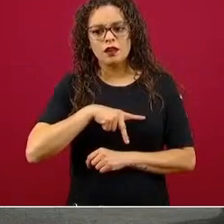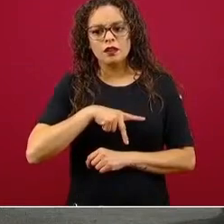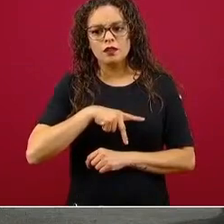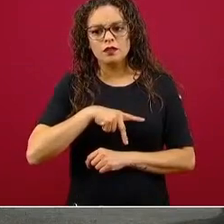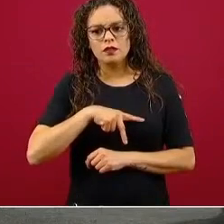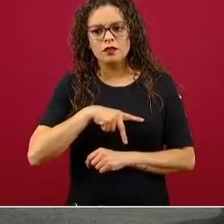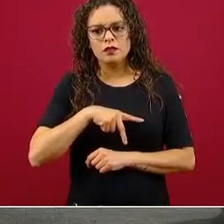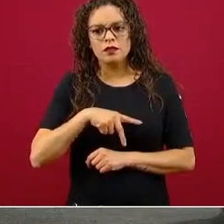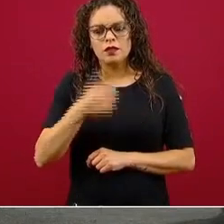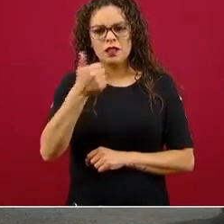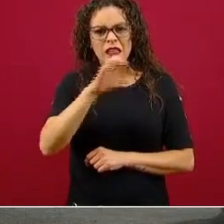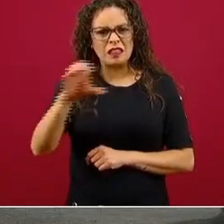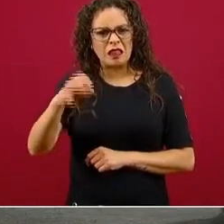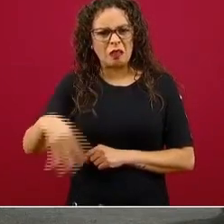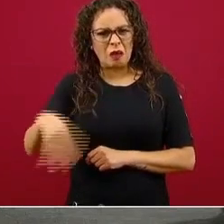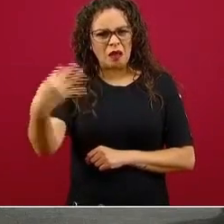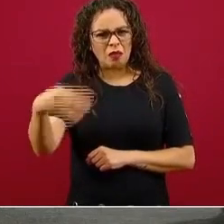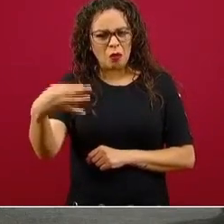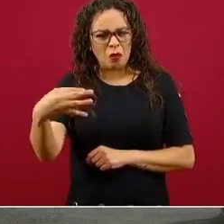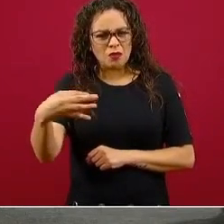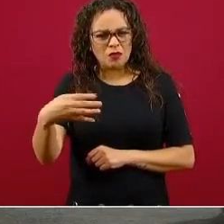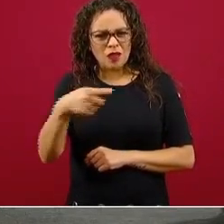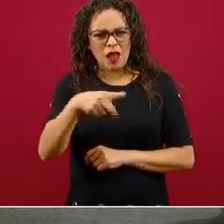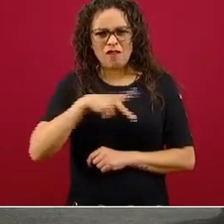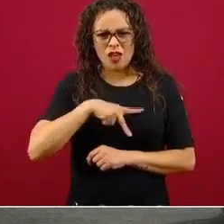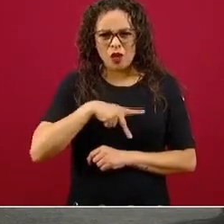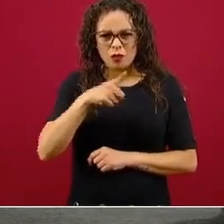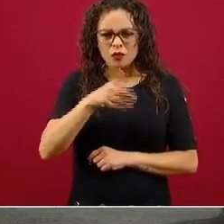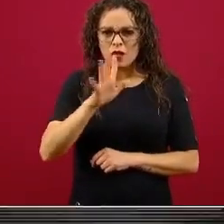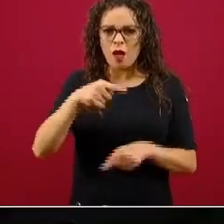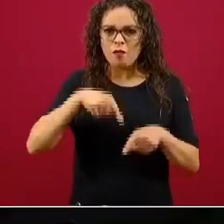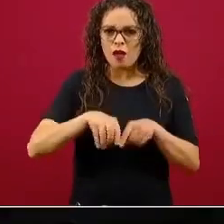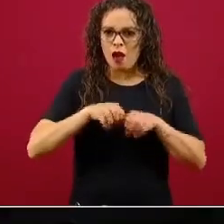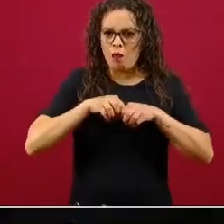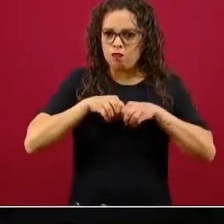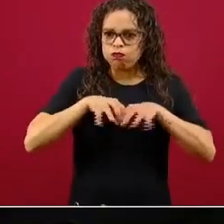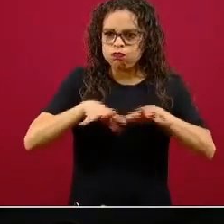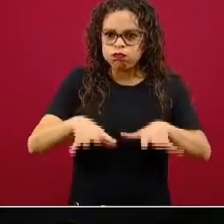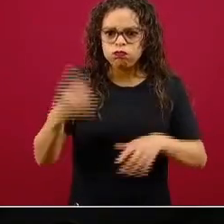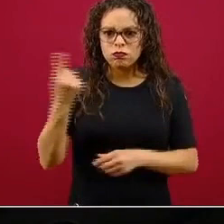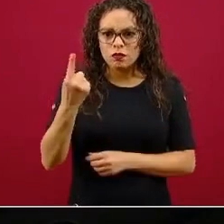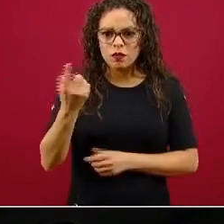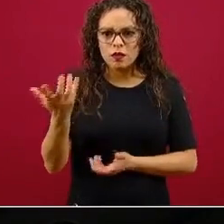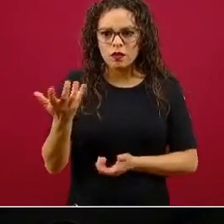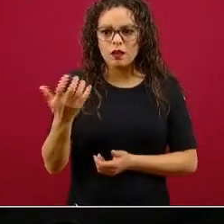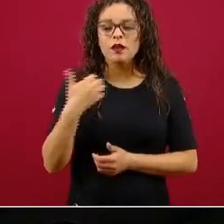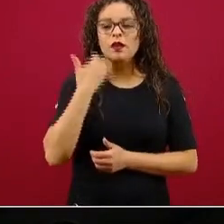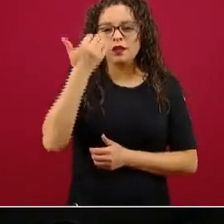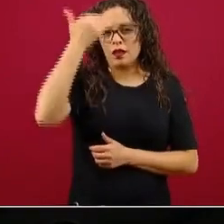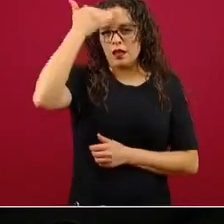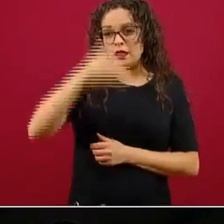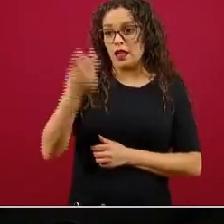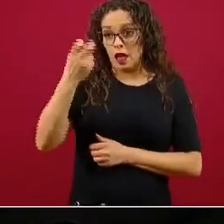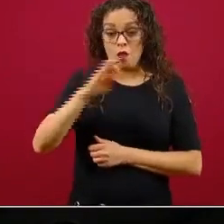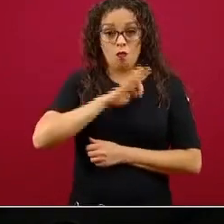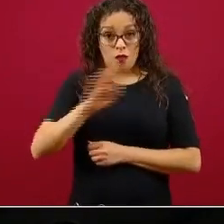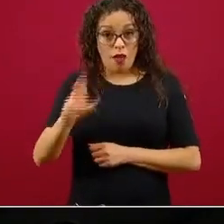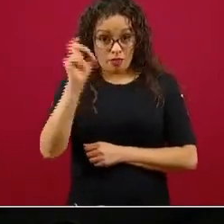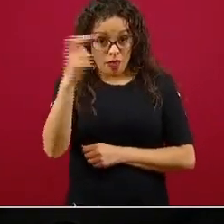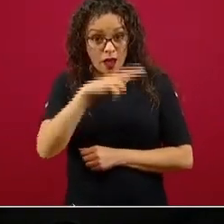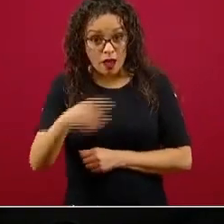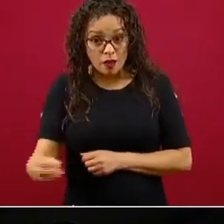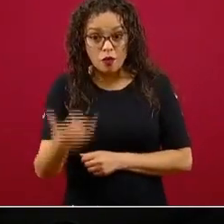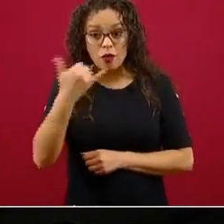614G. Quería saber qué información tienen sobre eso, si puede hacer daño. Y un dato que no vi, no hemos visto en las